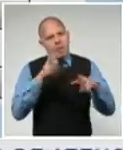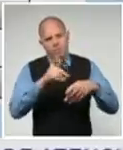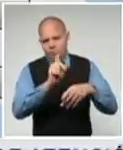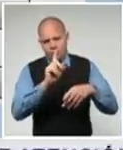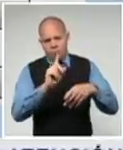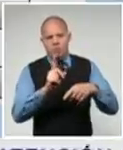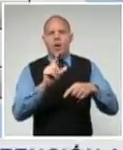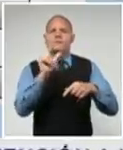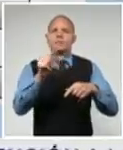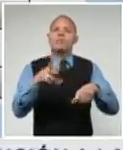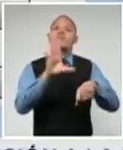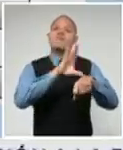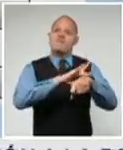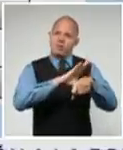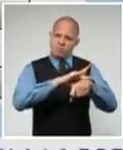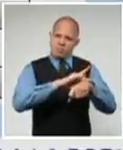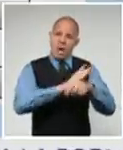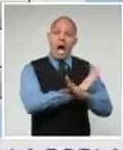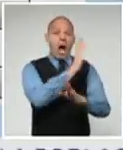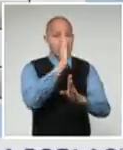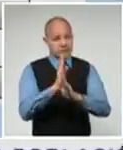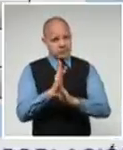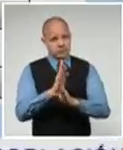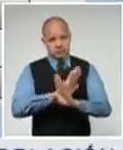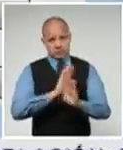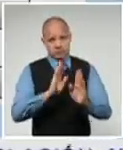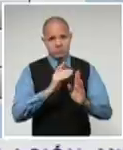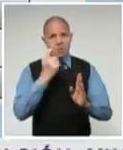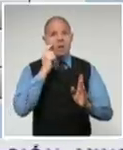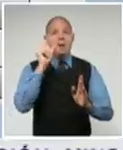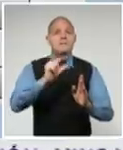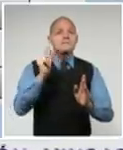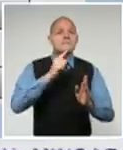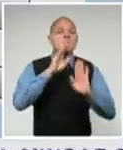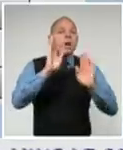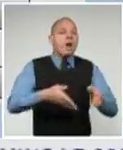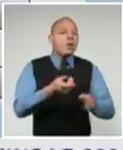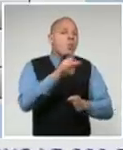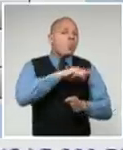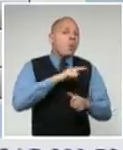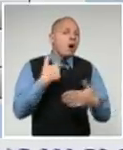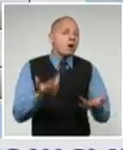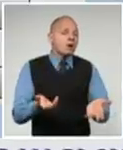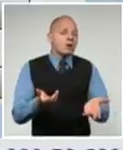noche de ayer. Fallecieron un número elevado de personas,